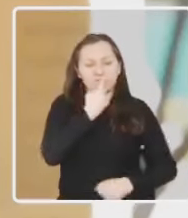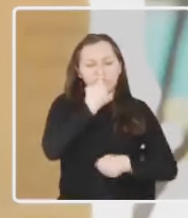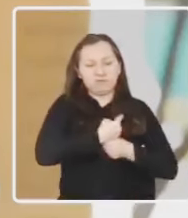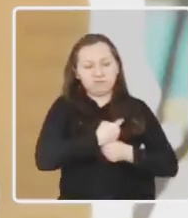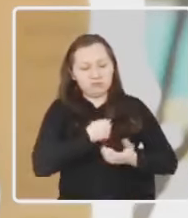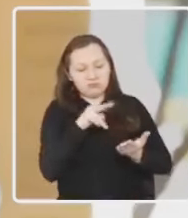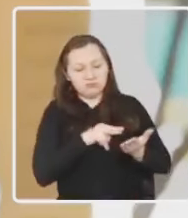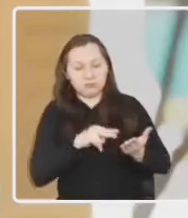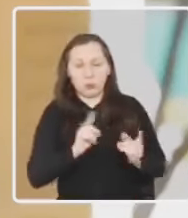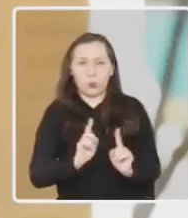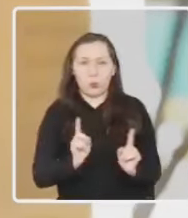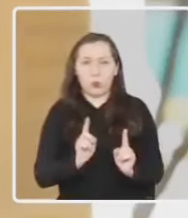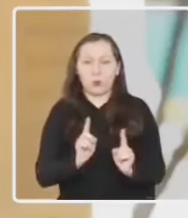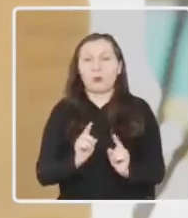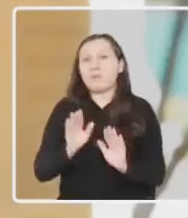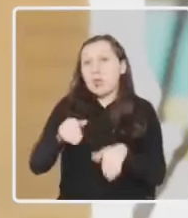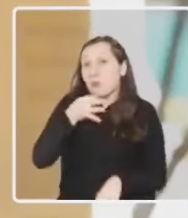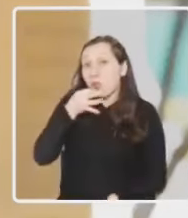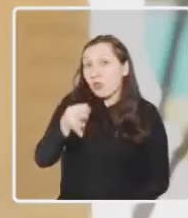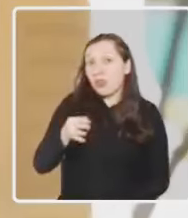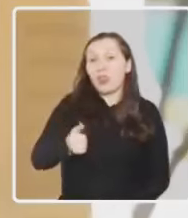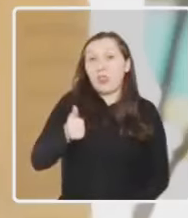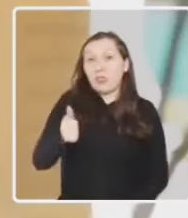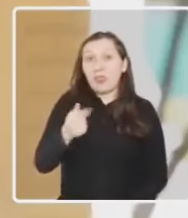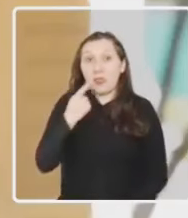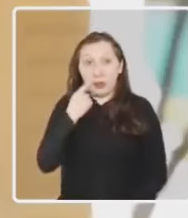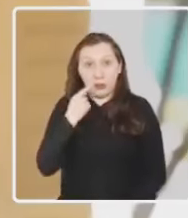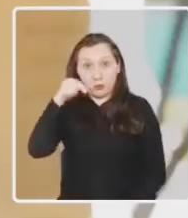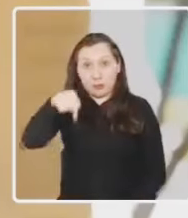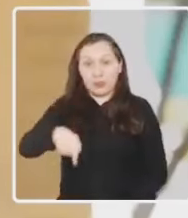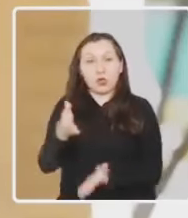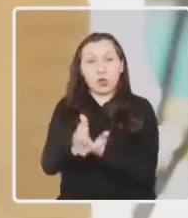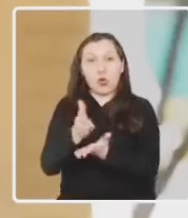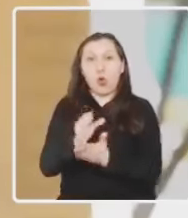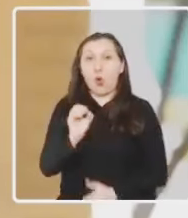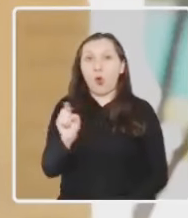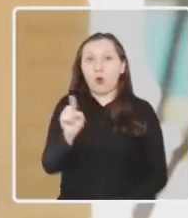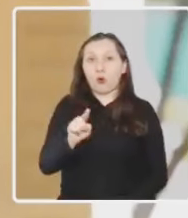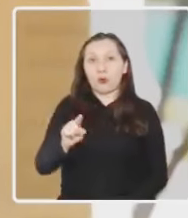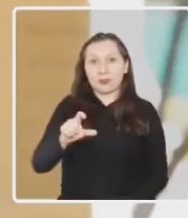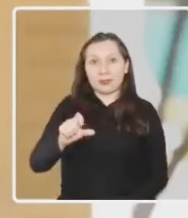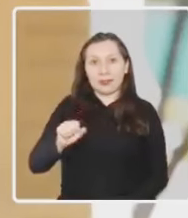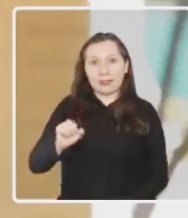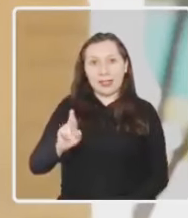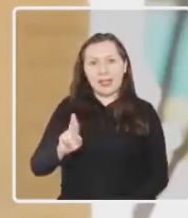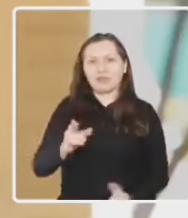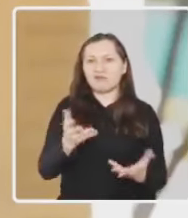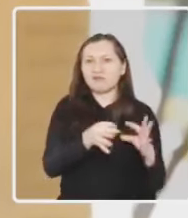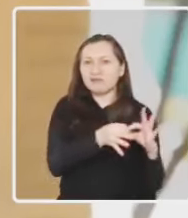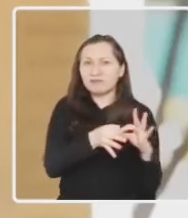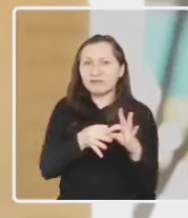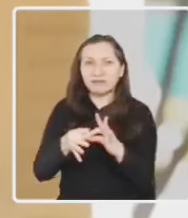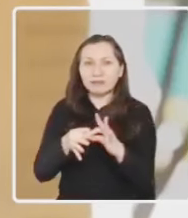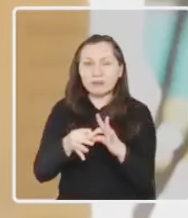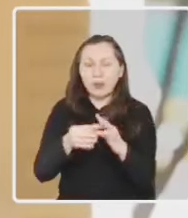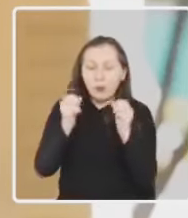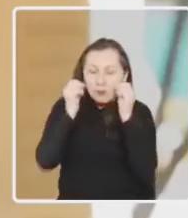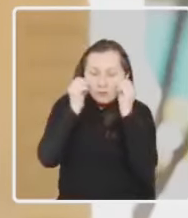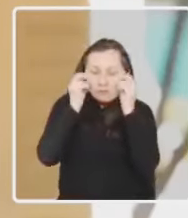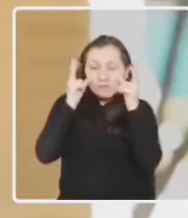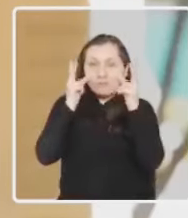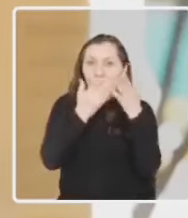obligación. Y tal como decía el director de esta escuela, Óscar, de lo que se trata es de despertar